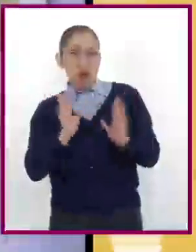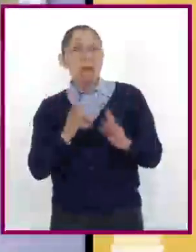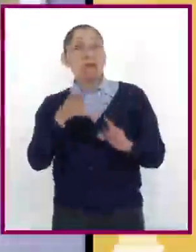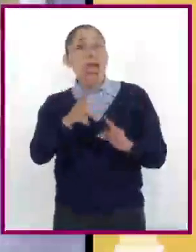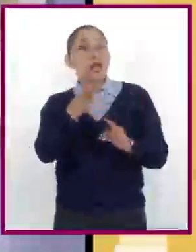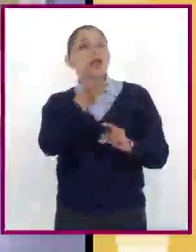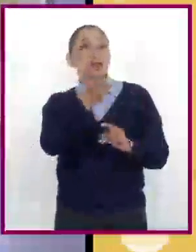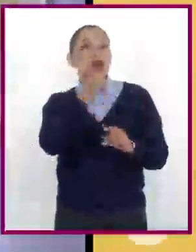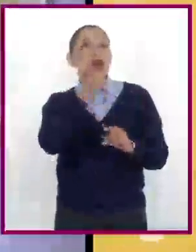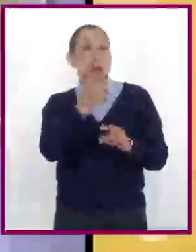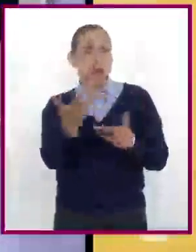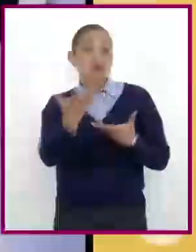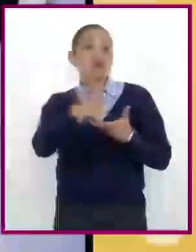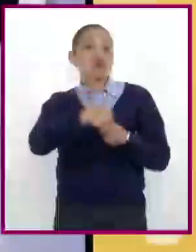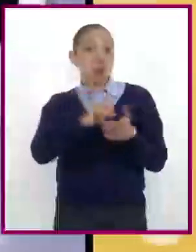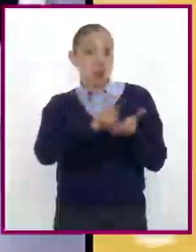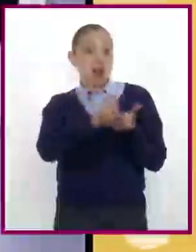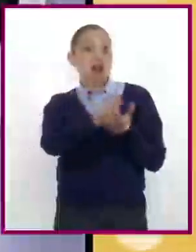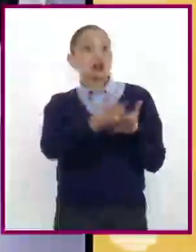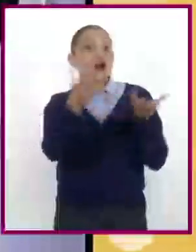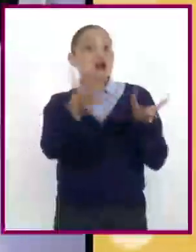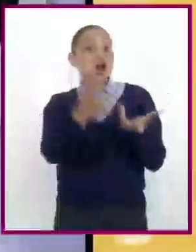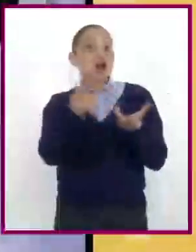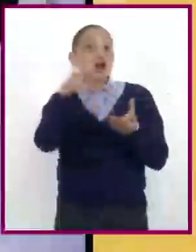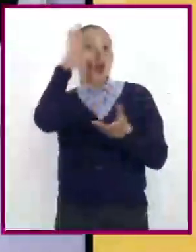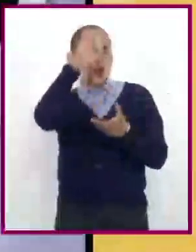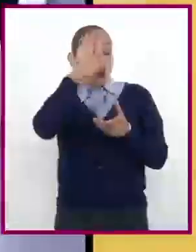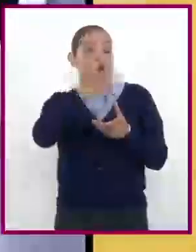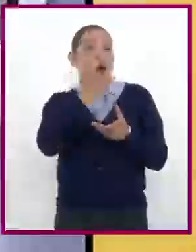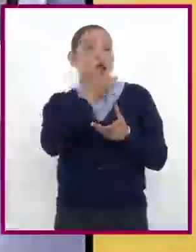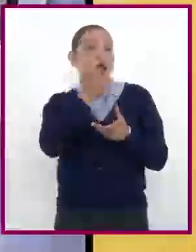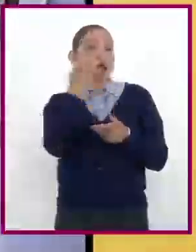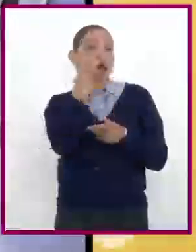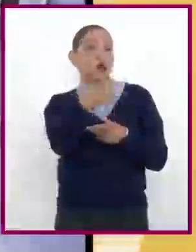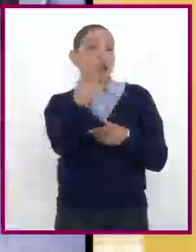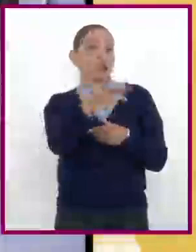Pero eso también es parte del derecho a ejercer una cultura propia.